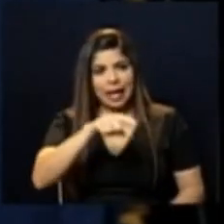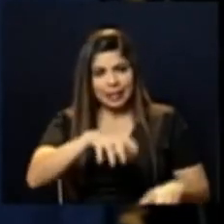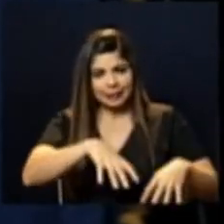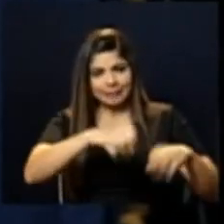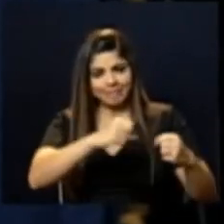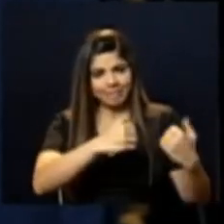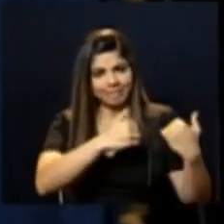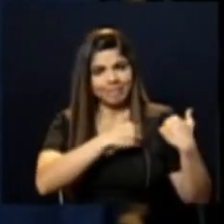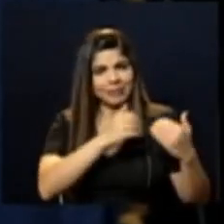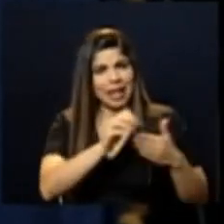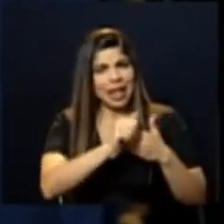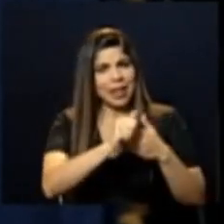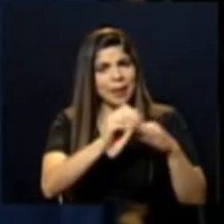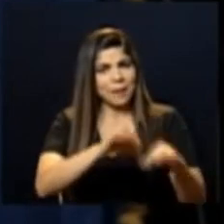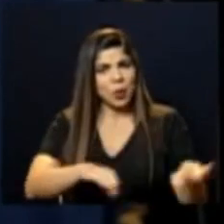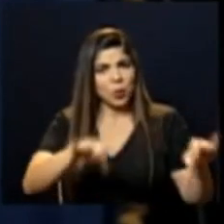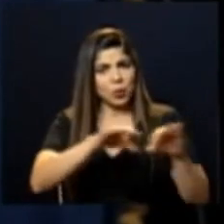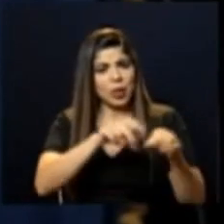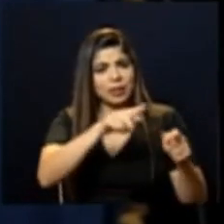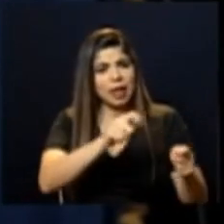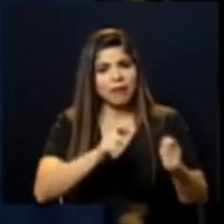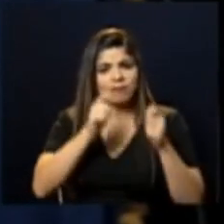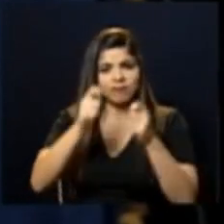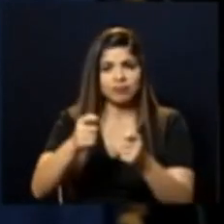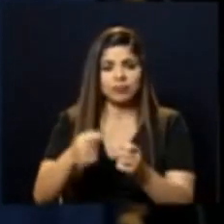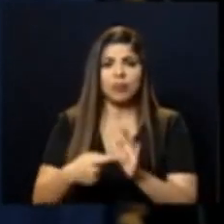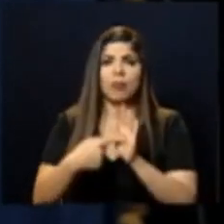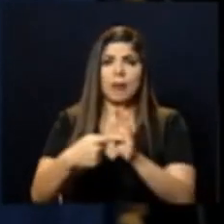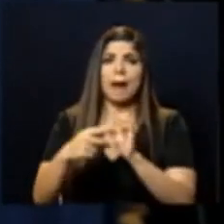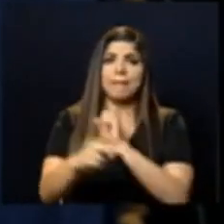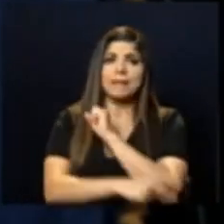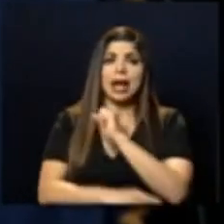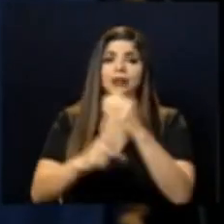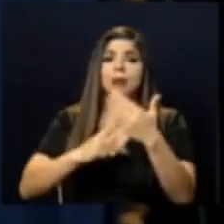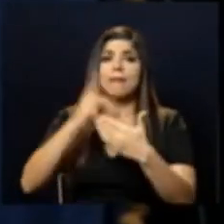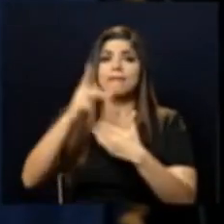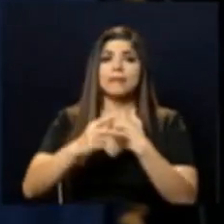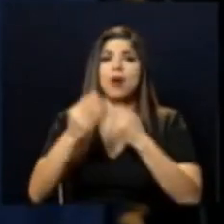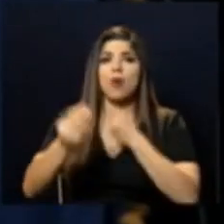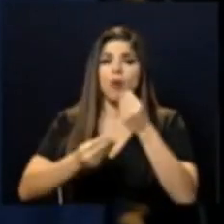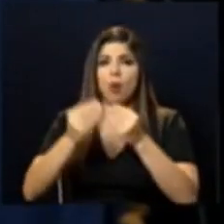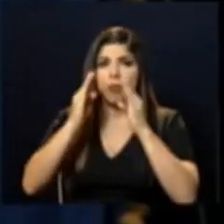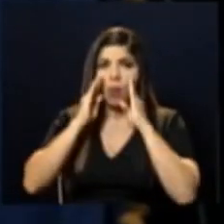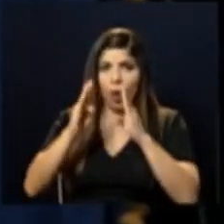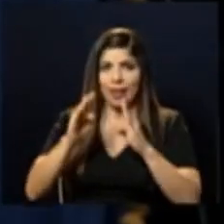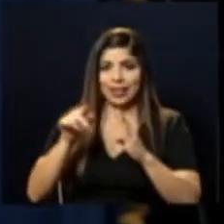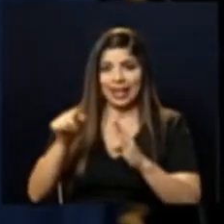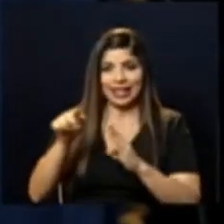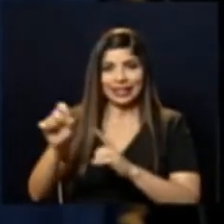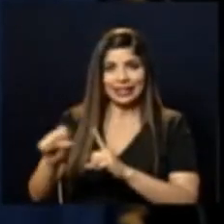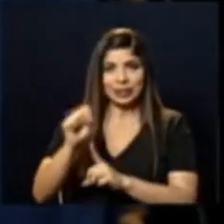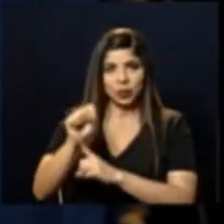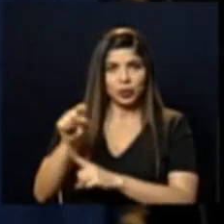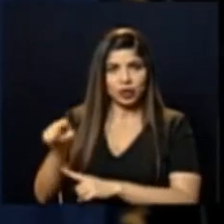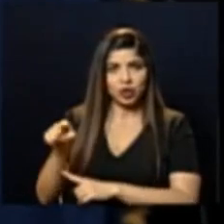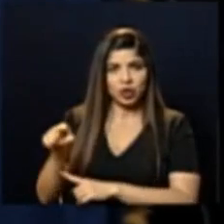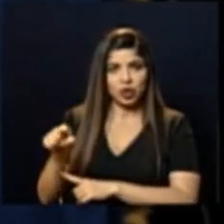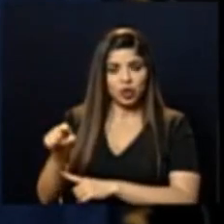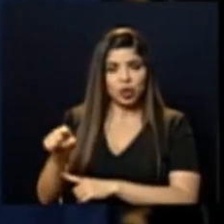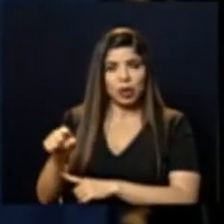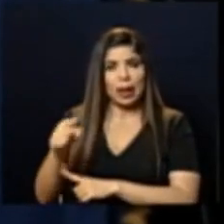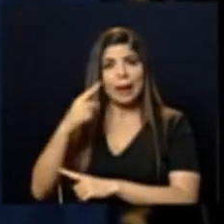liderazgo importante y presentarle al país un plan para abordarlo, para abordar esta situación y